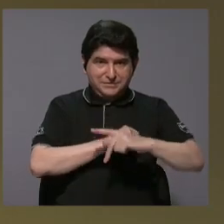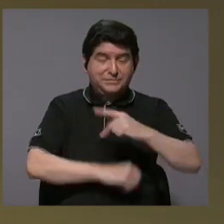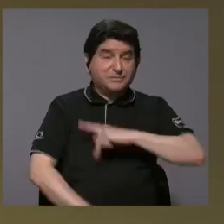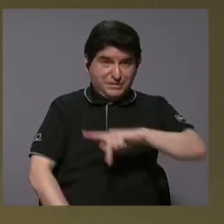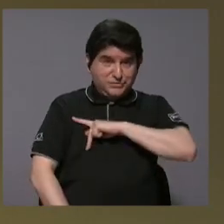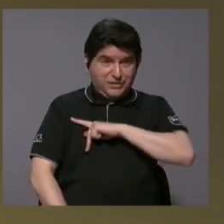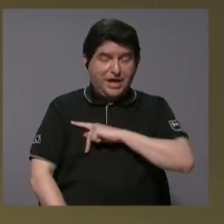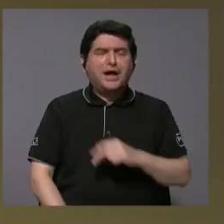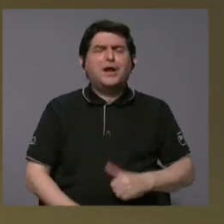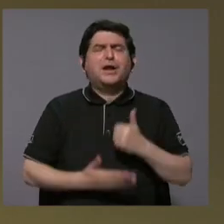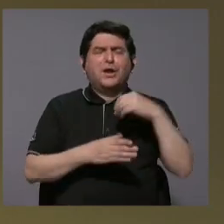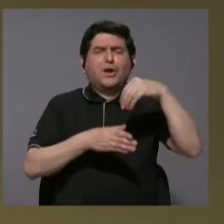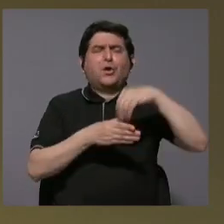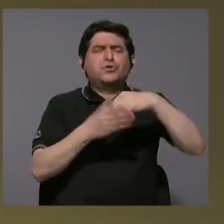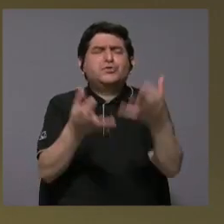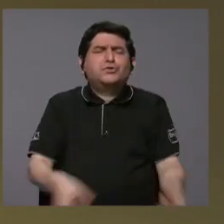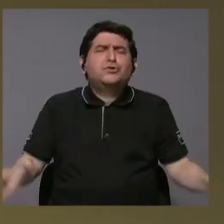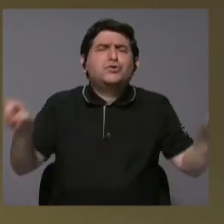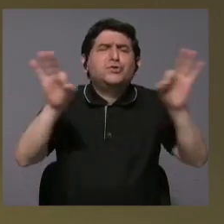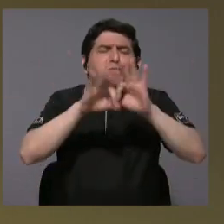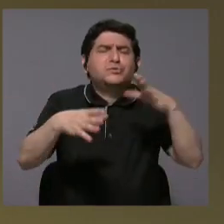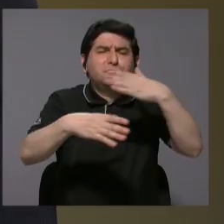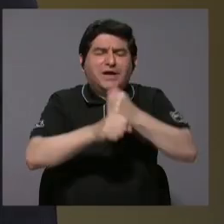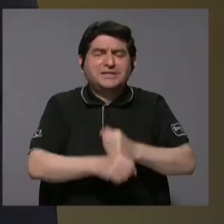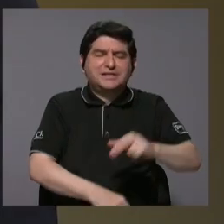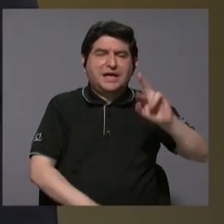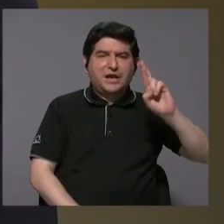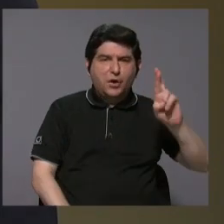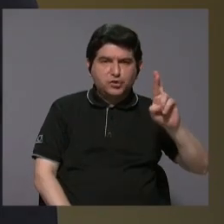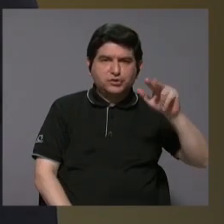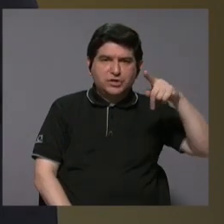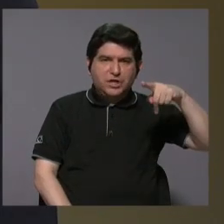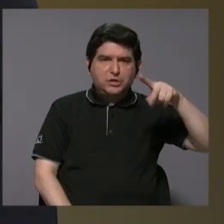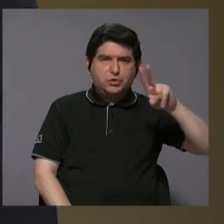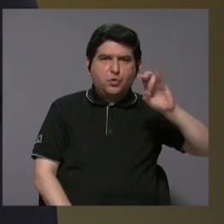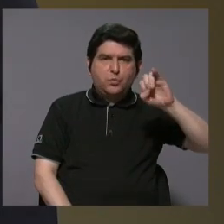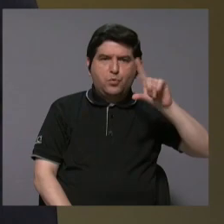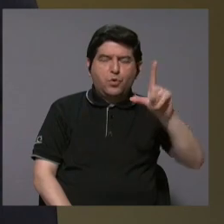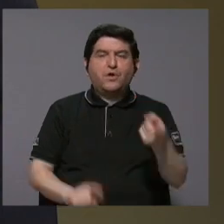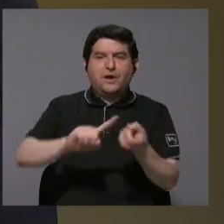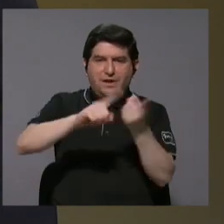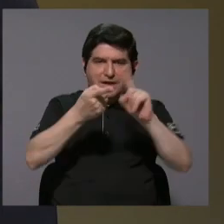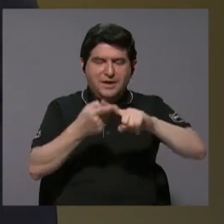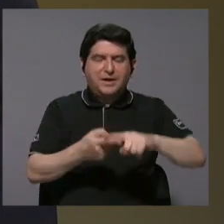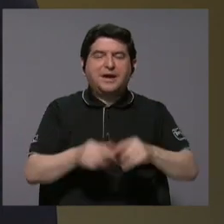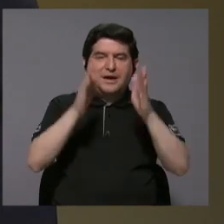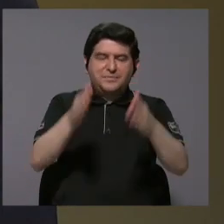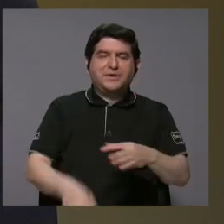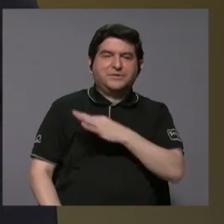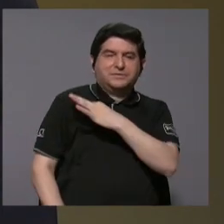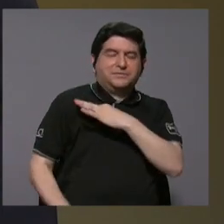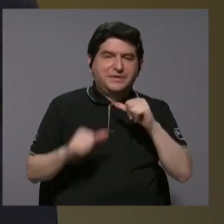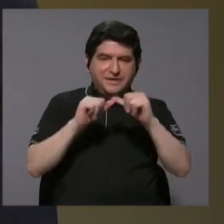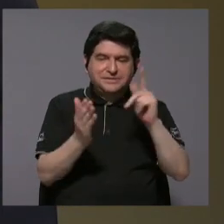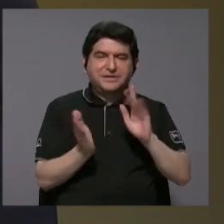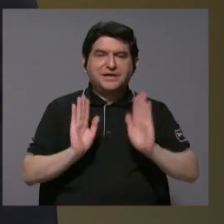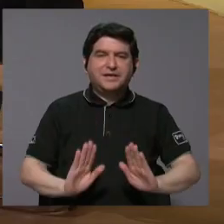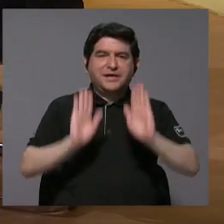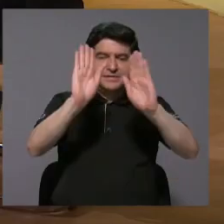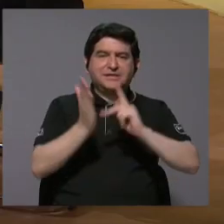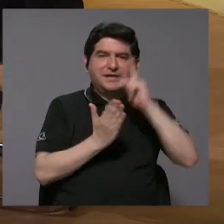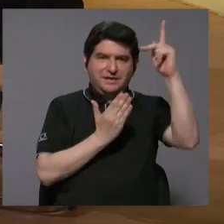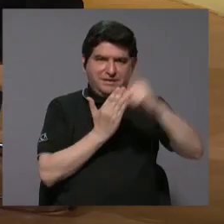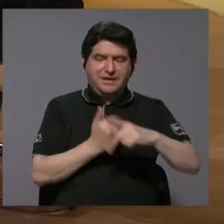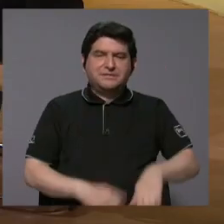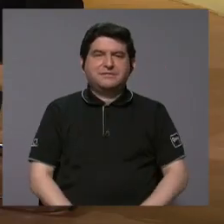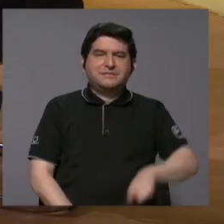la enorme contribución que ha hecho don Rosendo y que seguirá haciendo, y a las amigas y amigos los invitamos a que se mantengan con los espléndidos